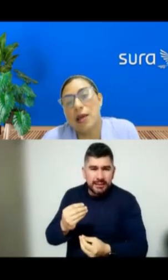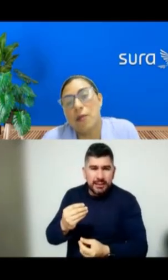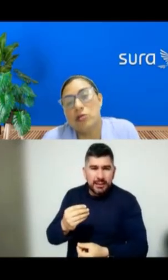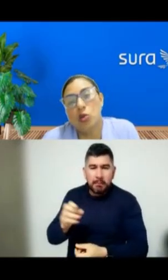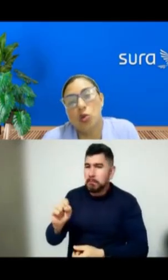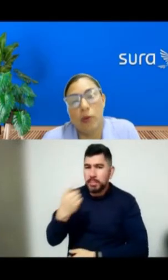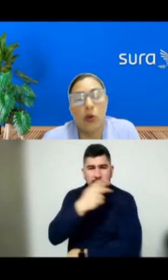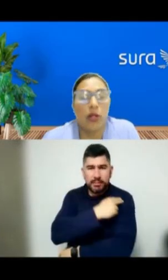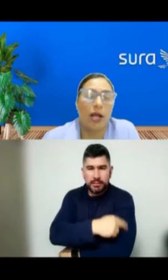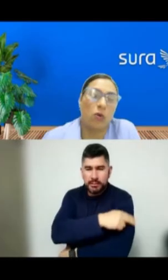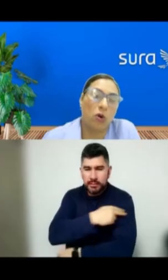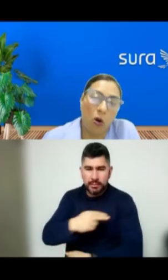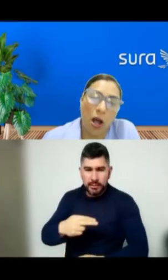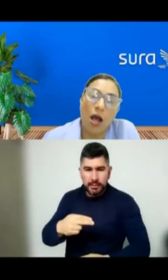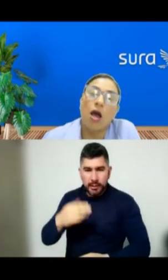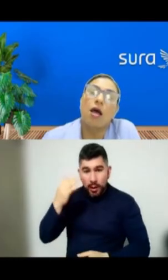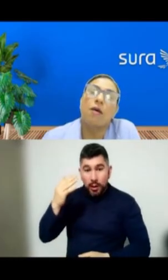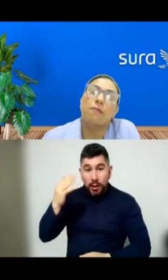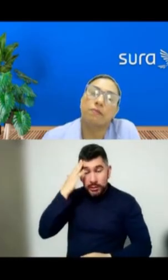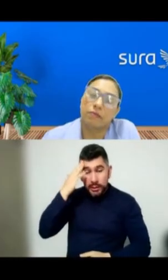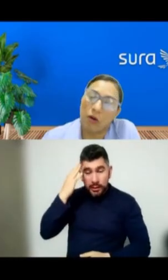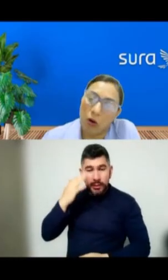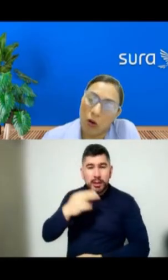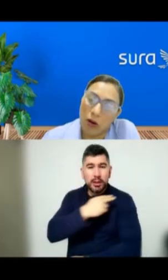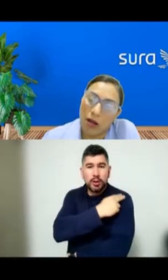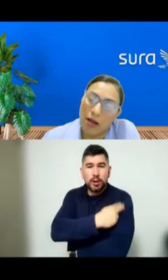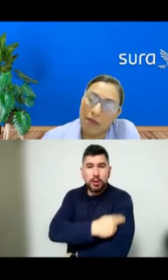auxilios. O si tenemos el número de la Cruz Roja,